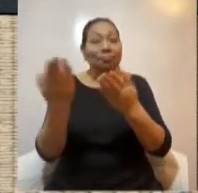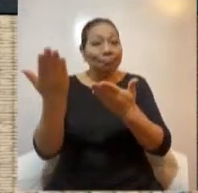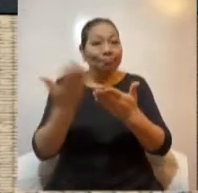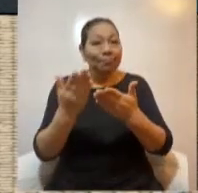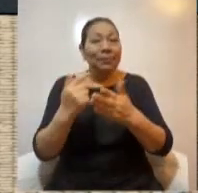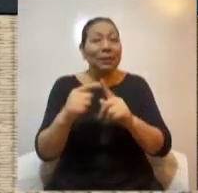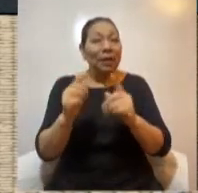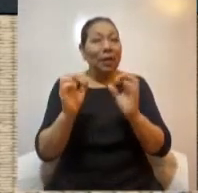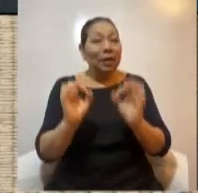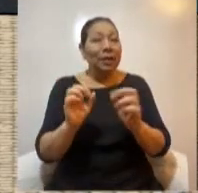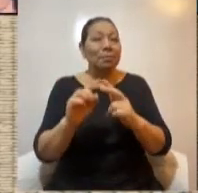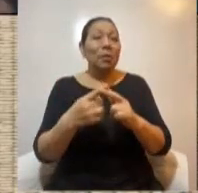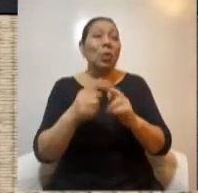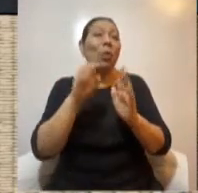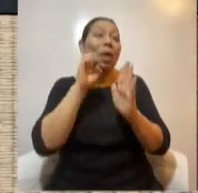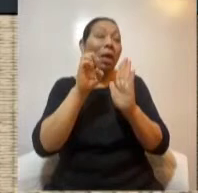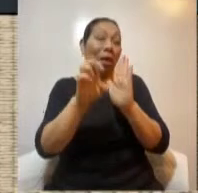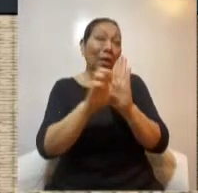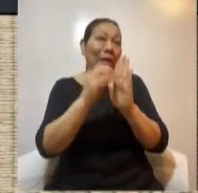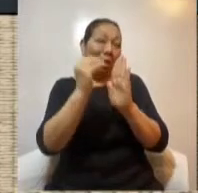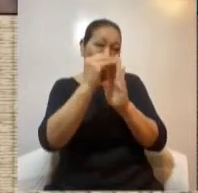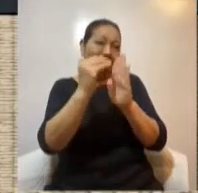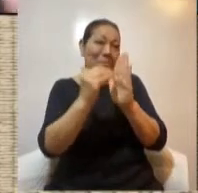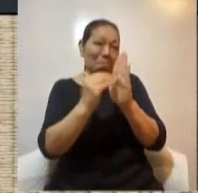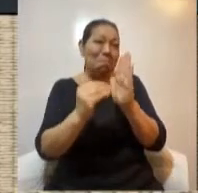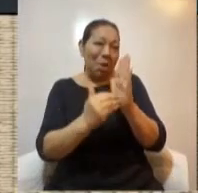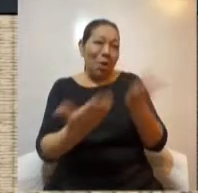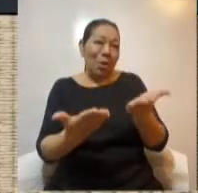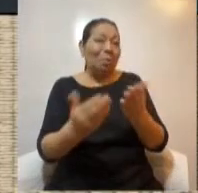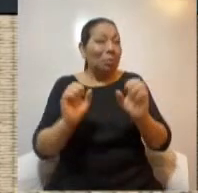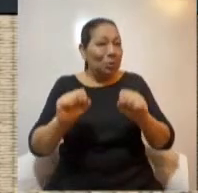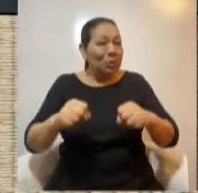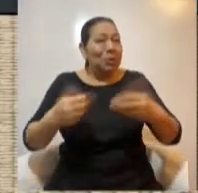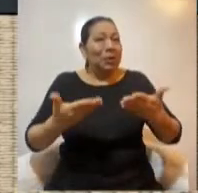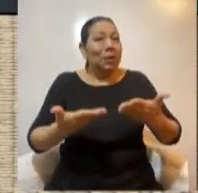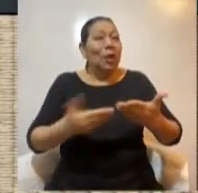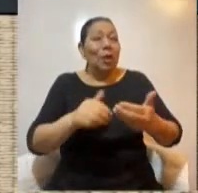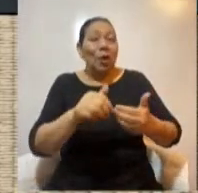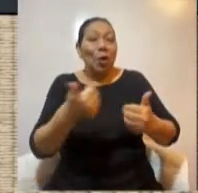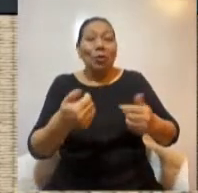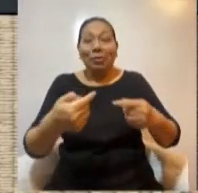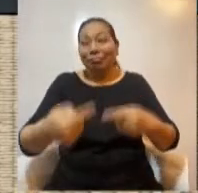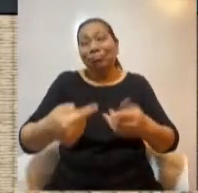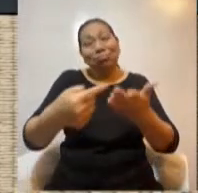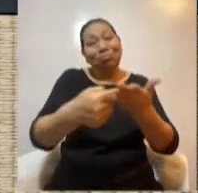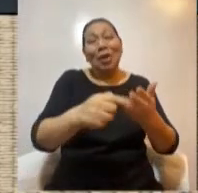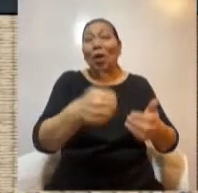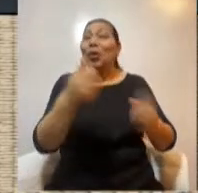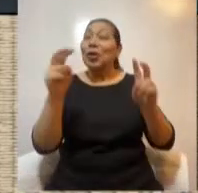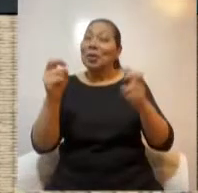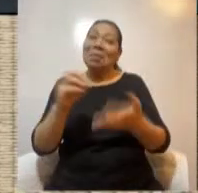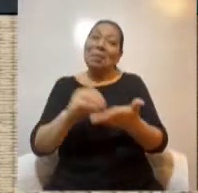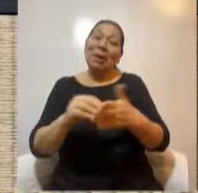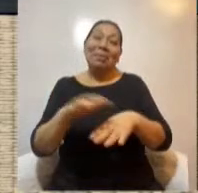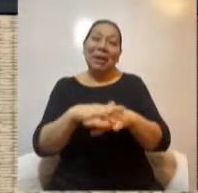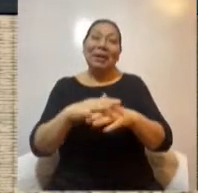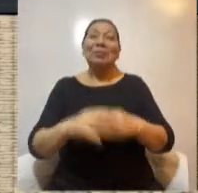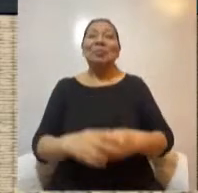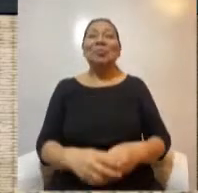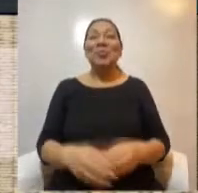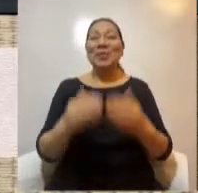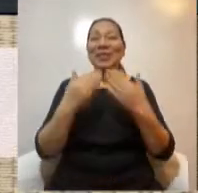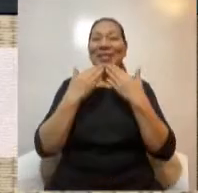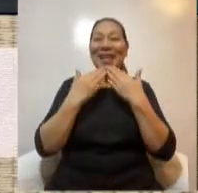jurídicamente reconocido. Creo que por ahí tenemos una agenda pendiente, pero entiendo eso es posiblemente materia de otra discusión.